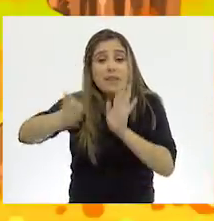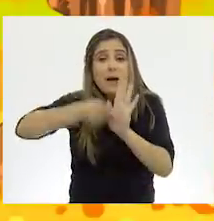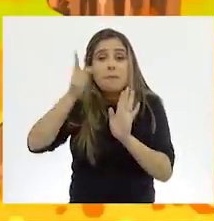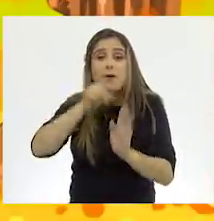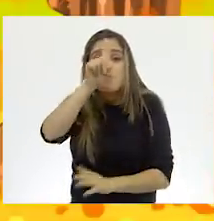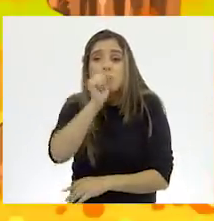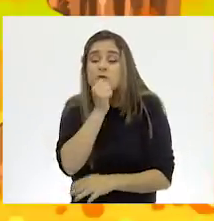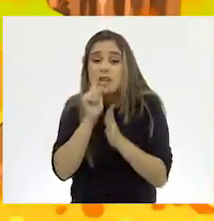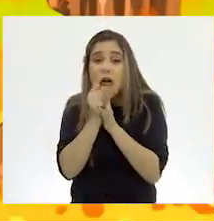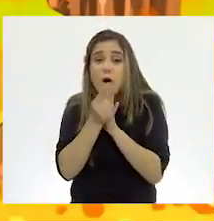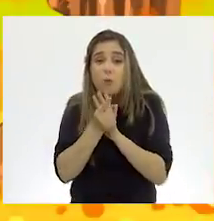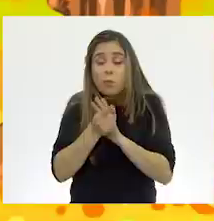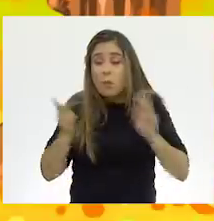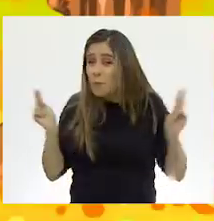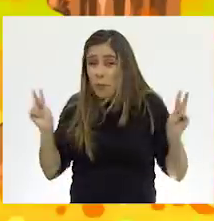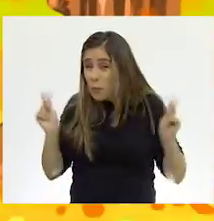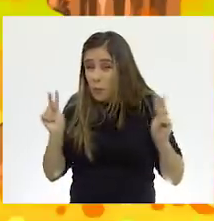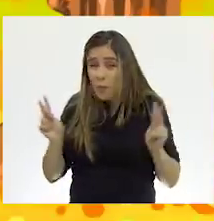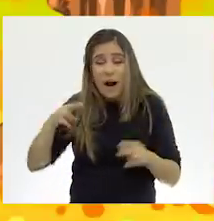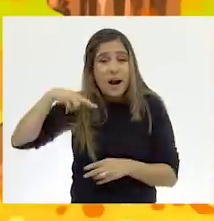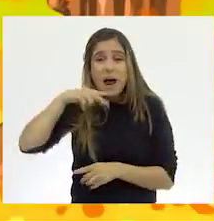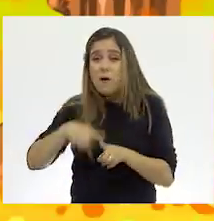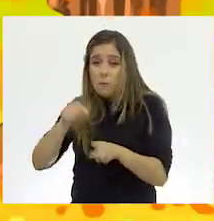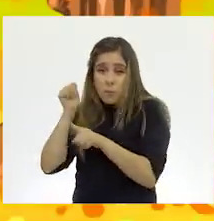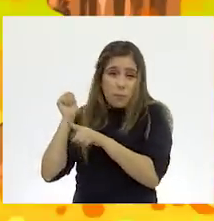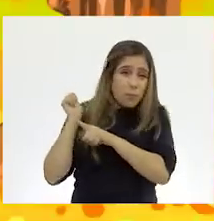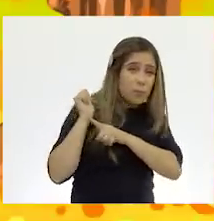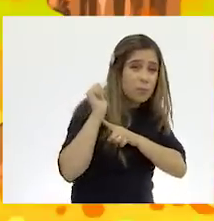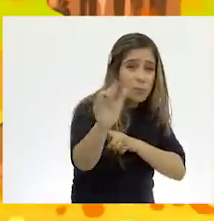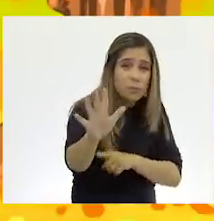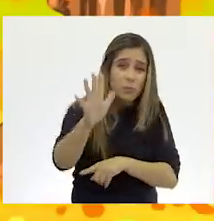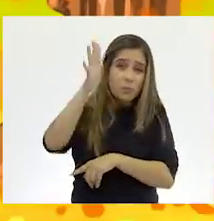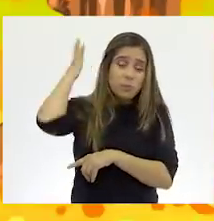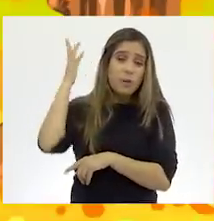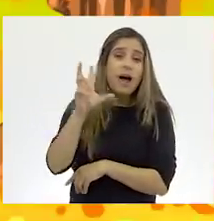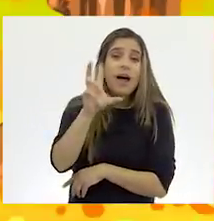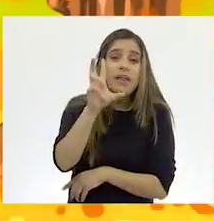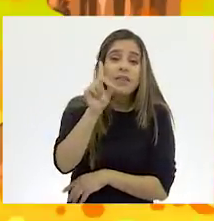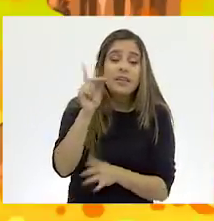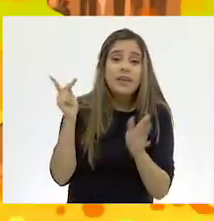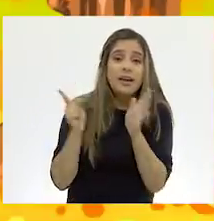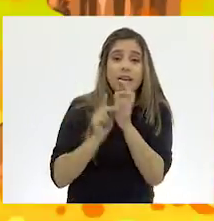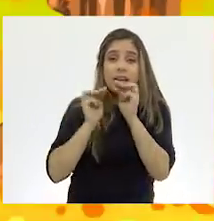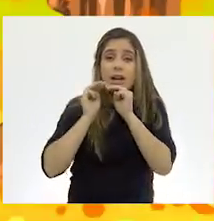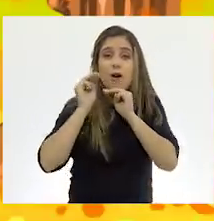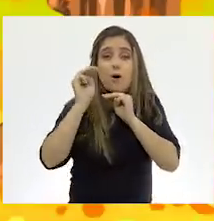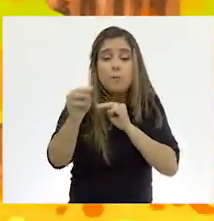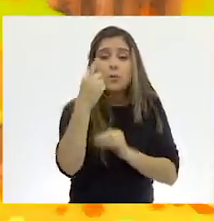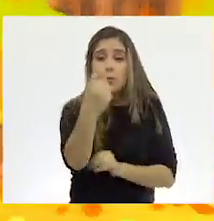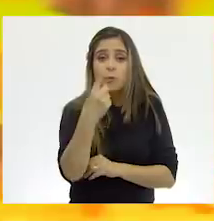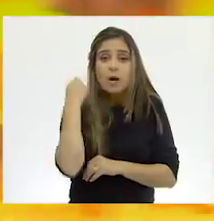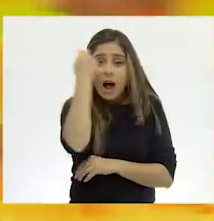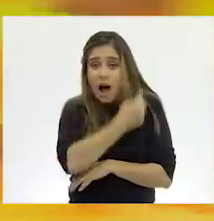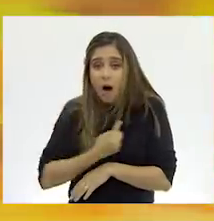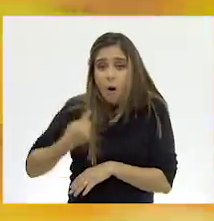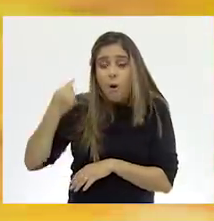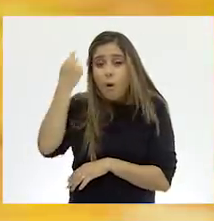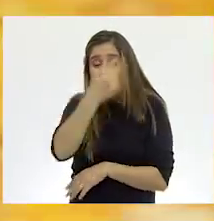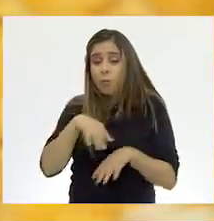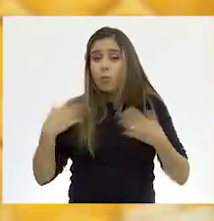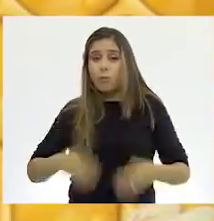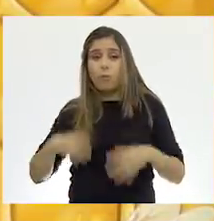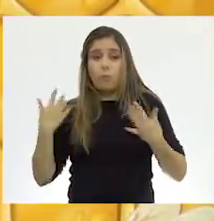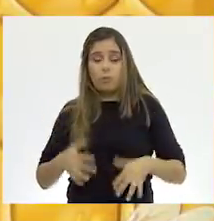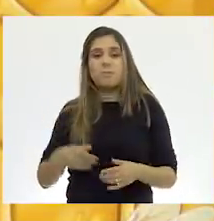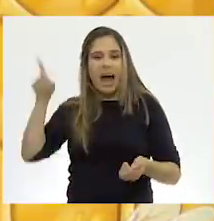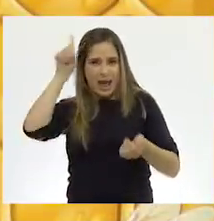segundo y se desplazan a una velocidad de 30 kilómetros por hora. Las paredes